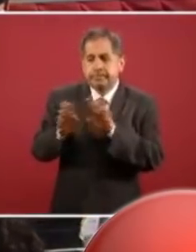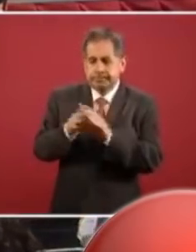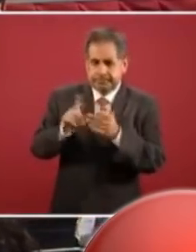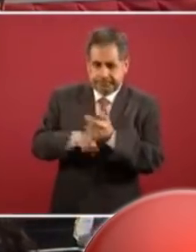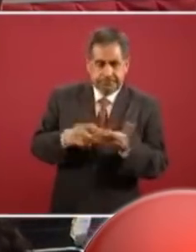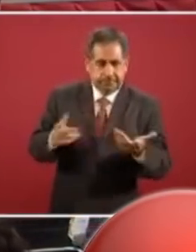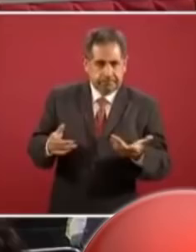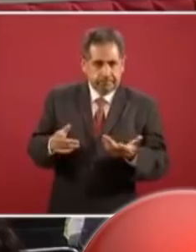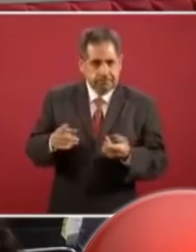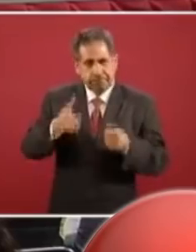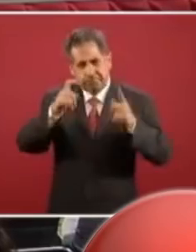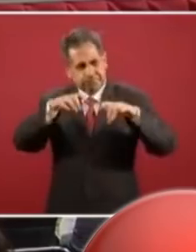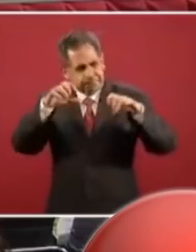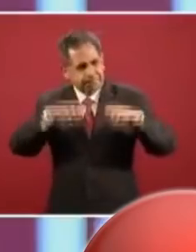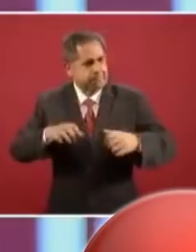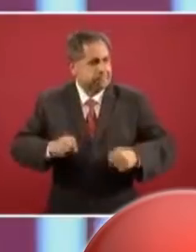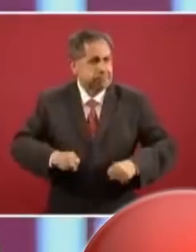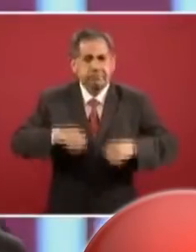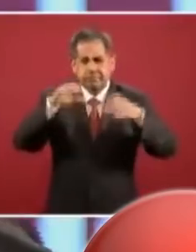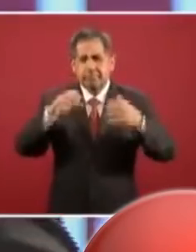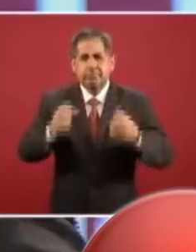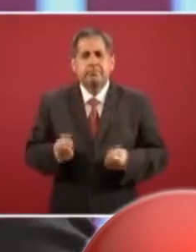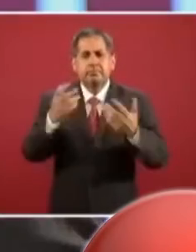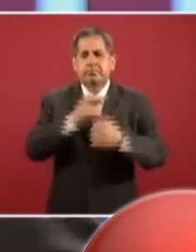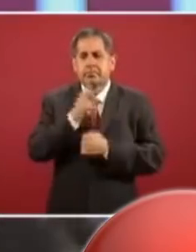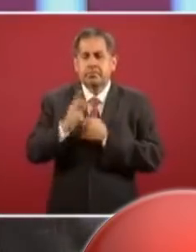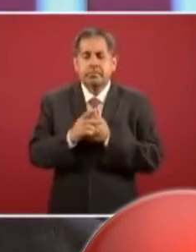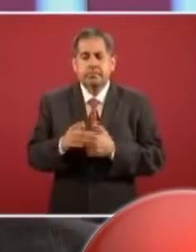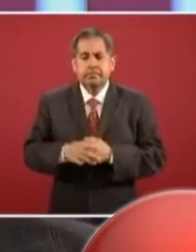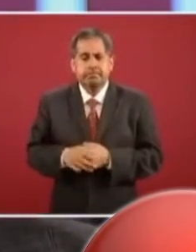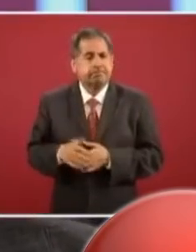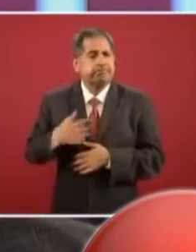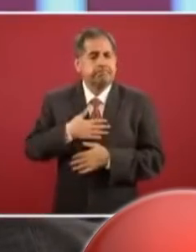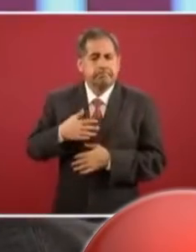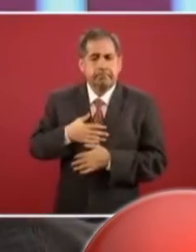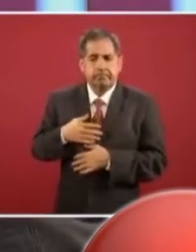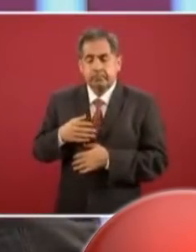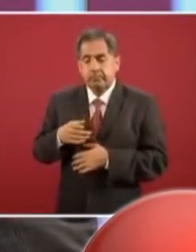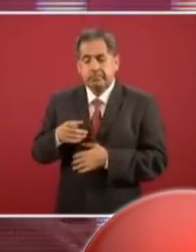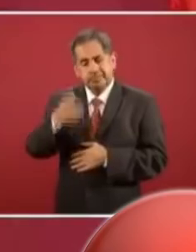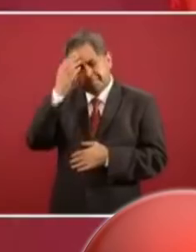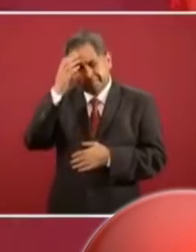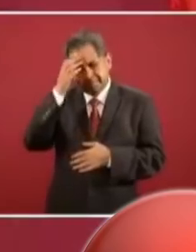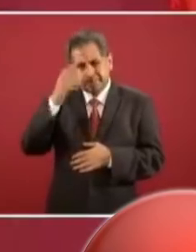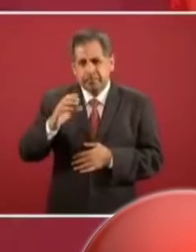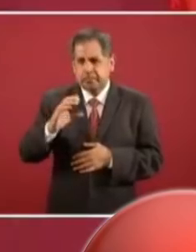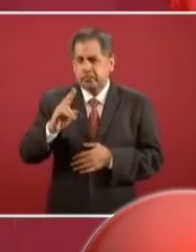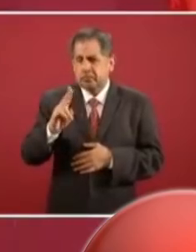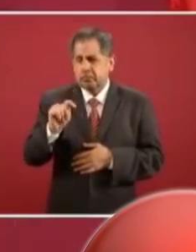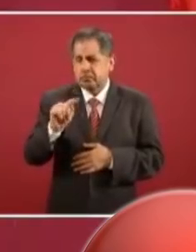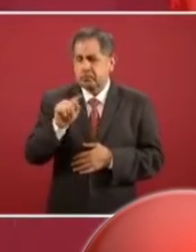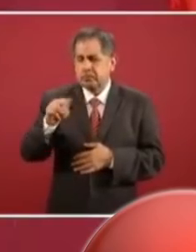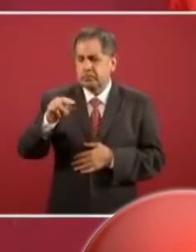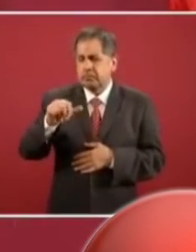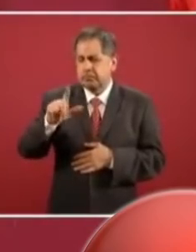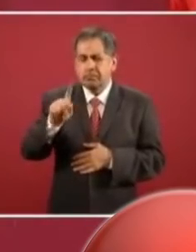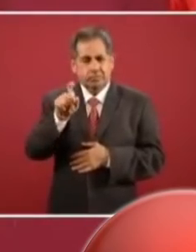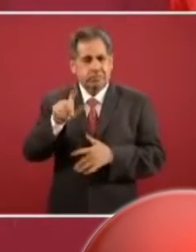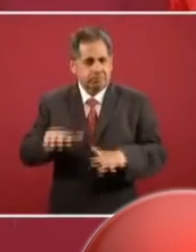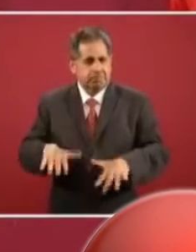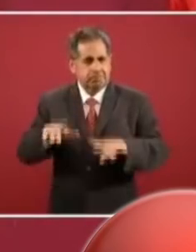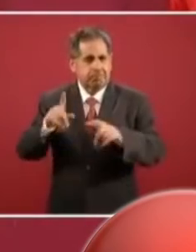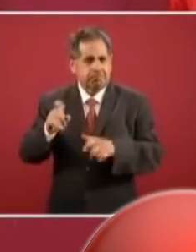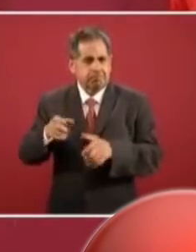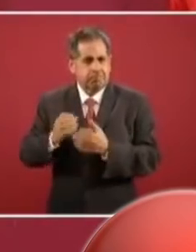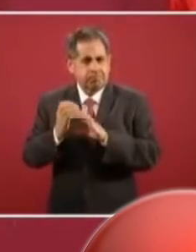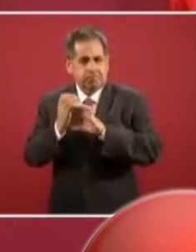la precipitación pluvial en nuestro país. El sistema Cutzamala, este sistema que brinda agua a la Ciudad de México gracias a